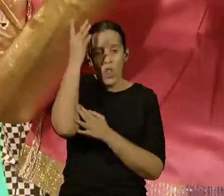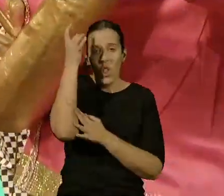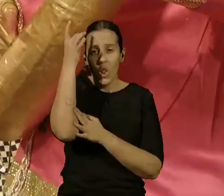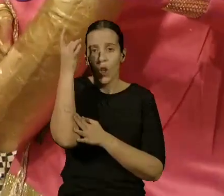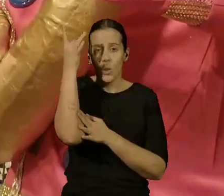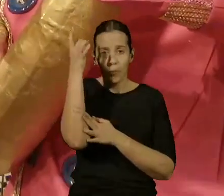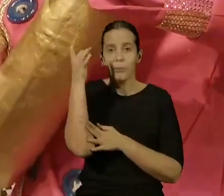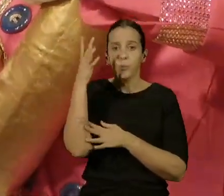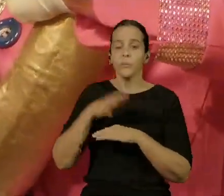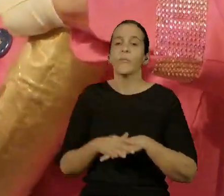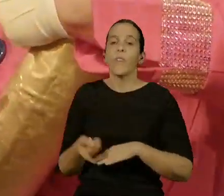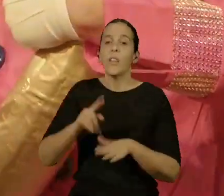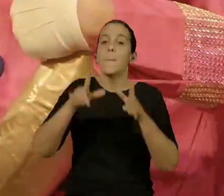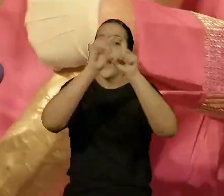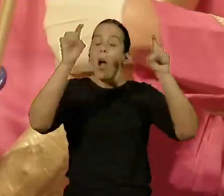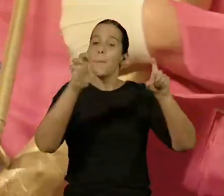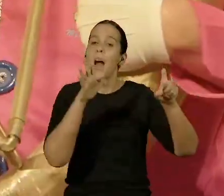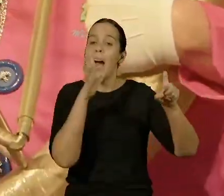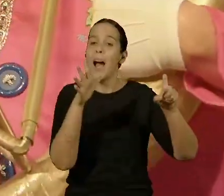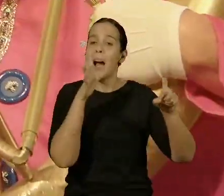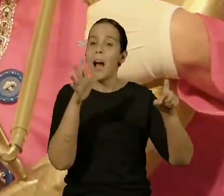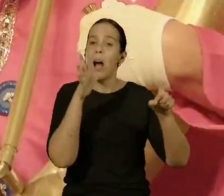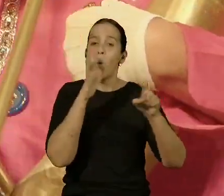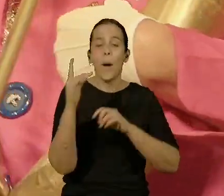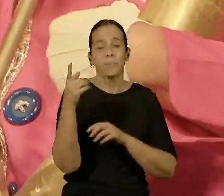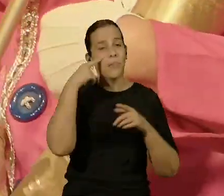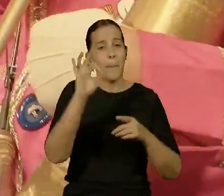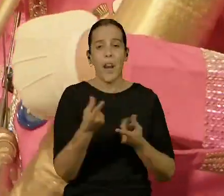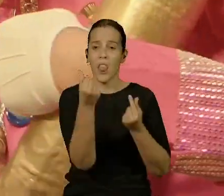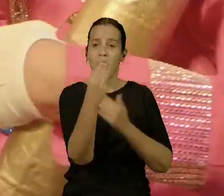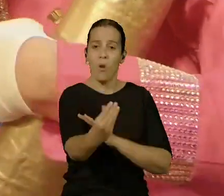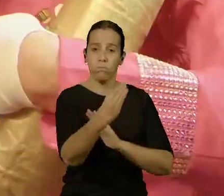que pelea consorcio solo para